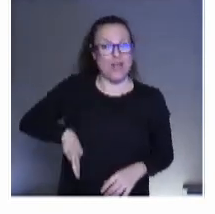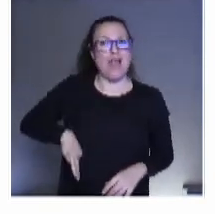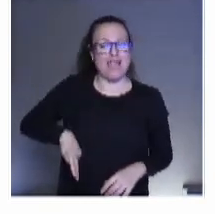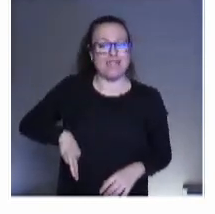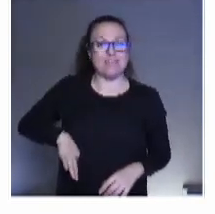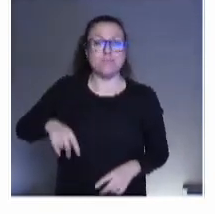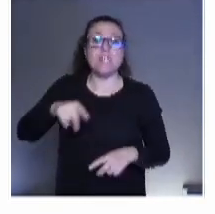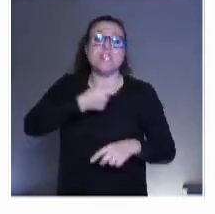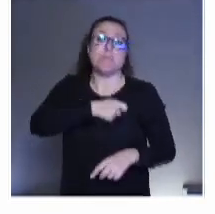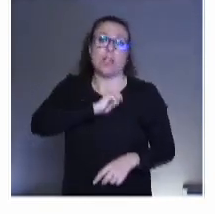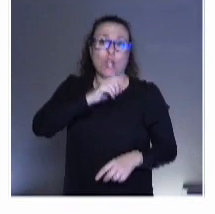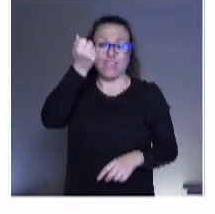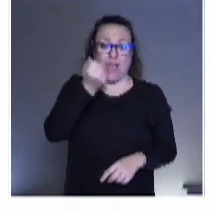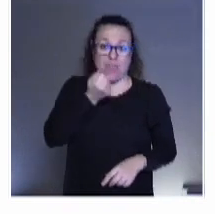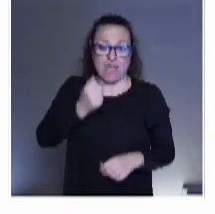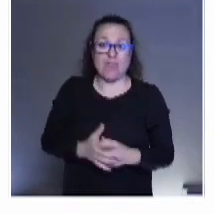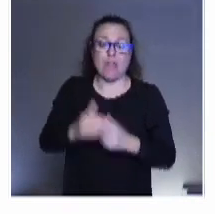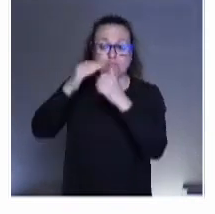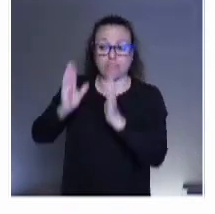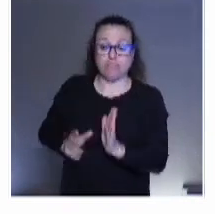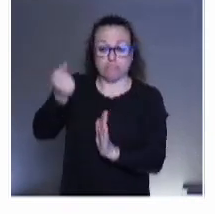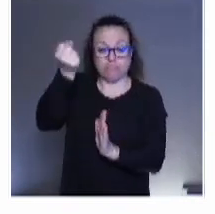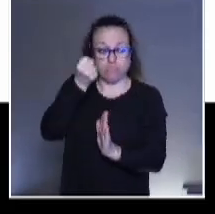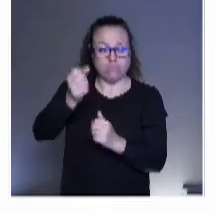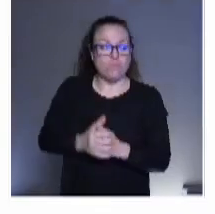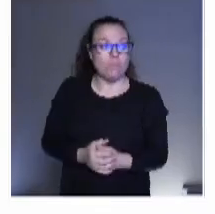terreno, inspectores de Hacienda de la Agencia,